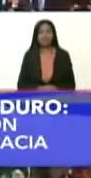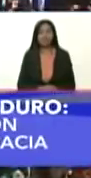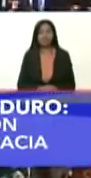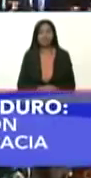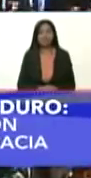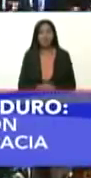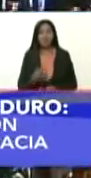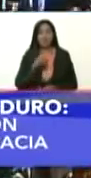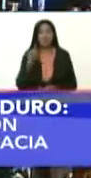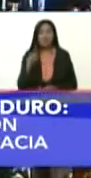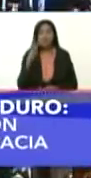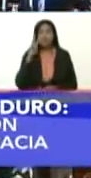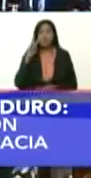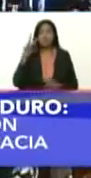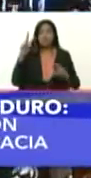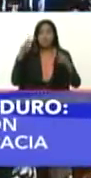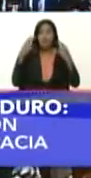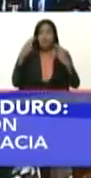Ahora fíjense ustedes.